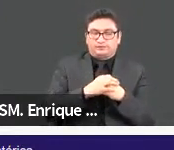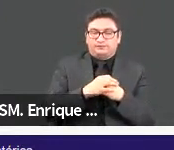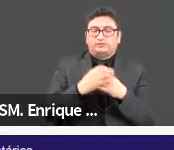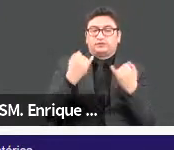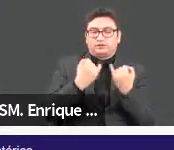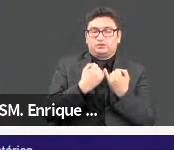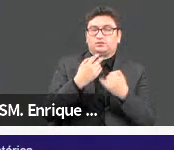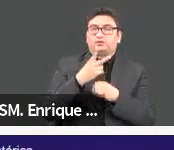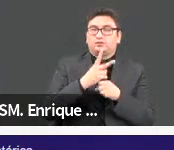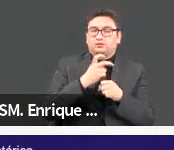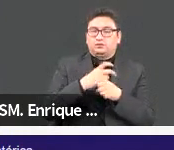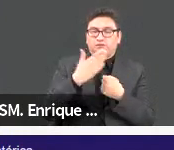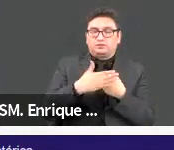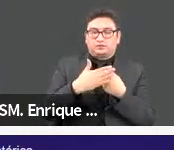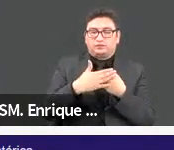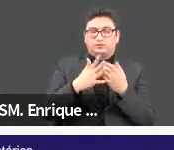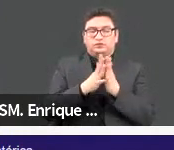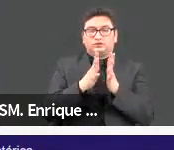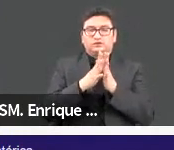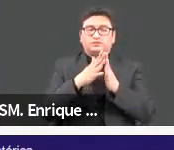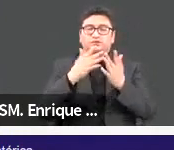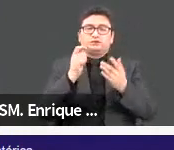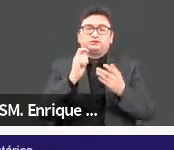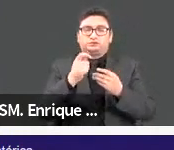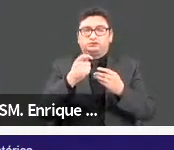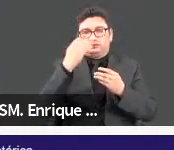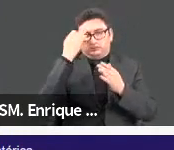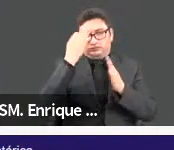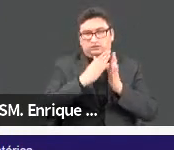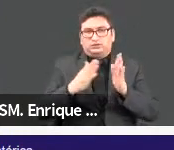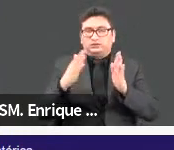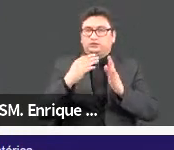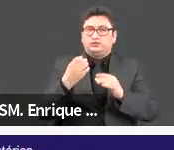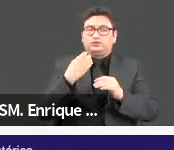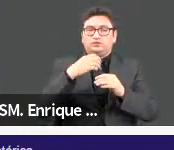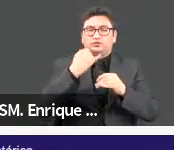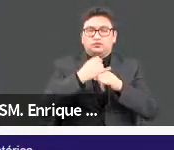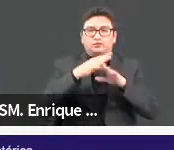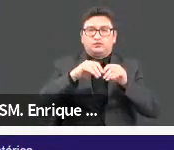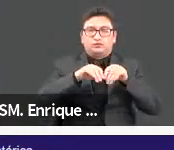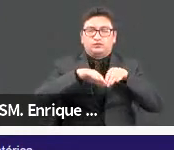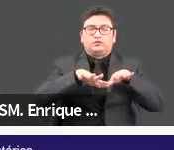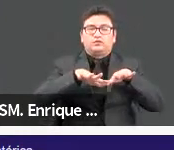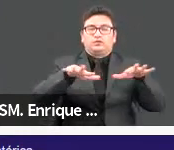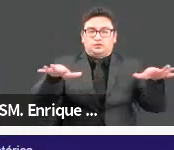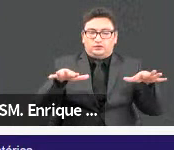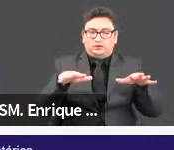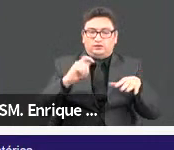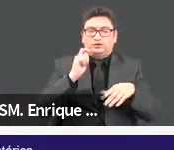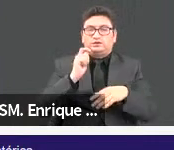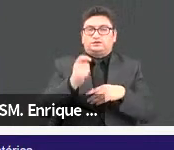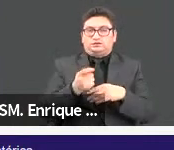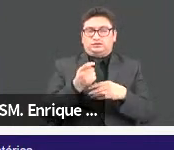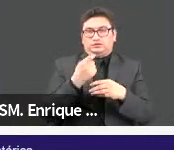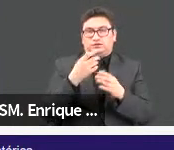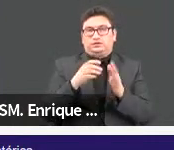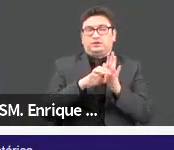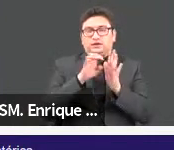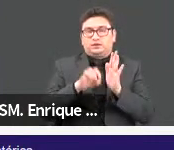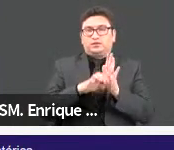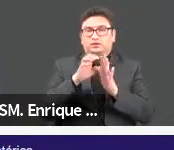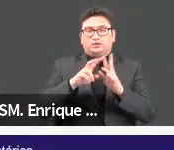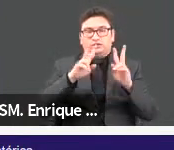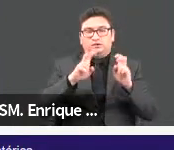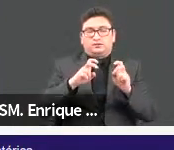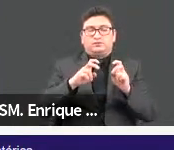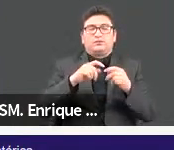invitamos a participar en unas jornadas que hemos denominado jornadas de difusión y consulta, con ejercicios prácticos por materia,